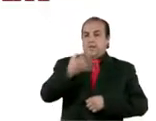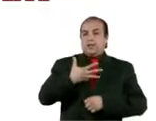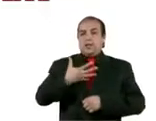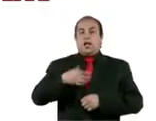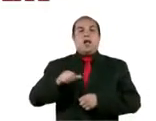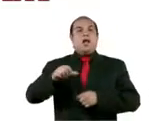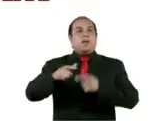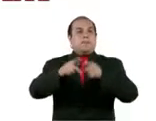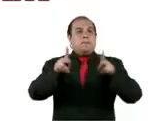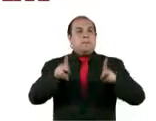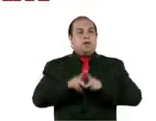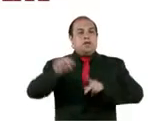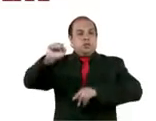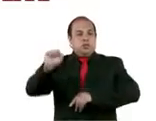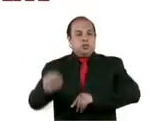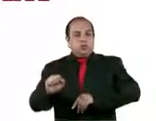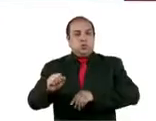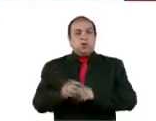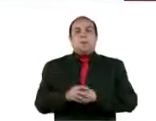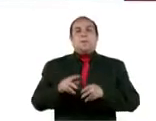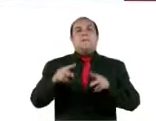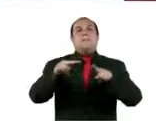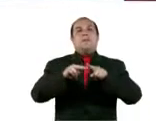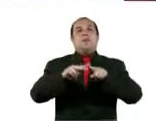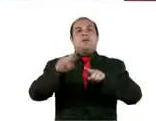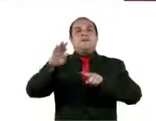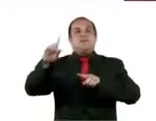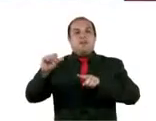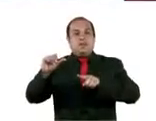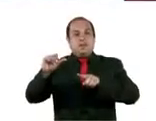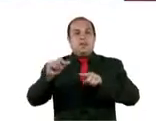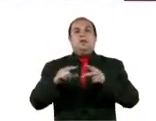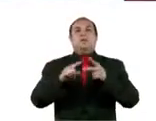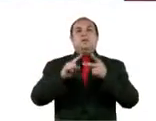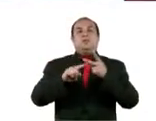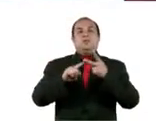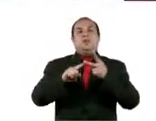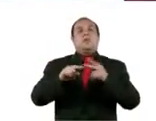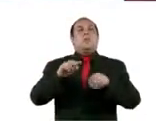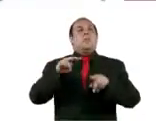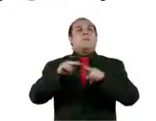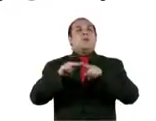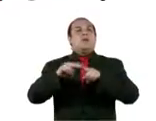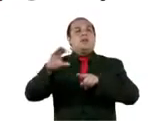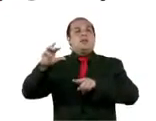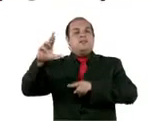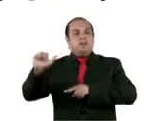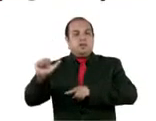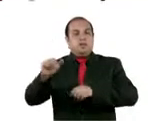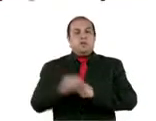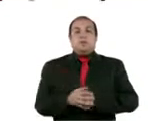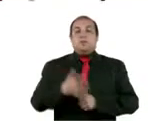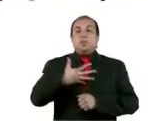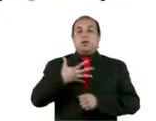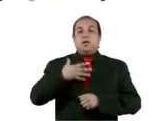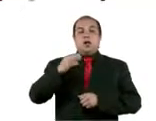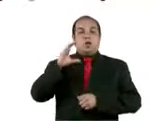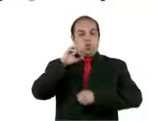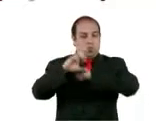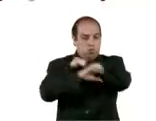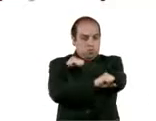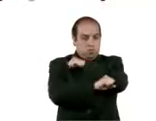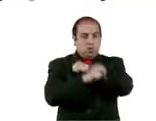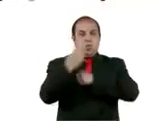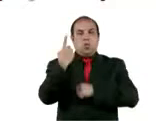Sur, en Parque Frida Kahlo y en Parque Cantera. En Coajimalpa vamos a tener 2 sedes, una en el DIF José María